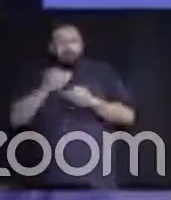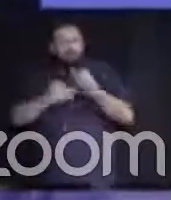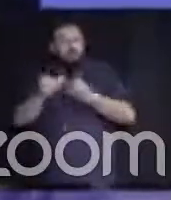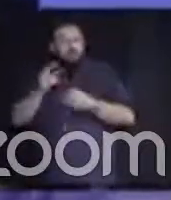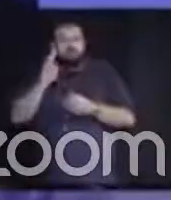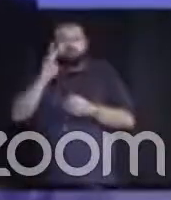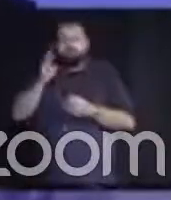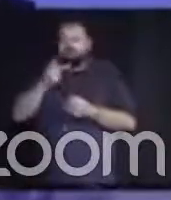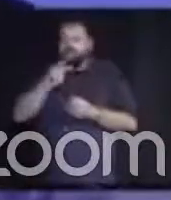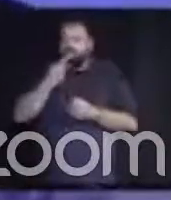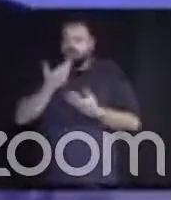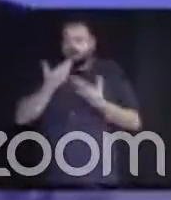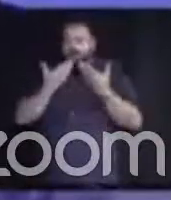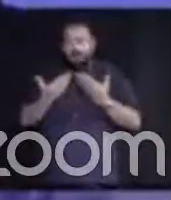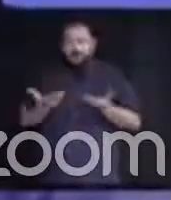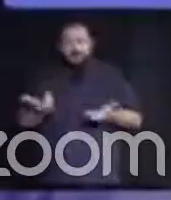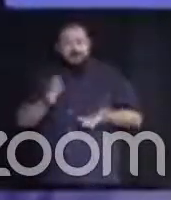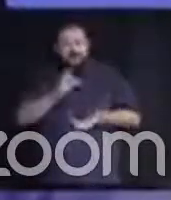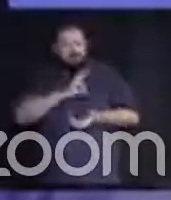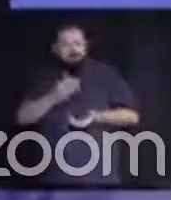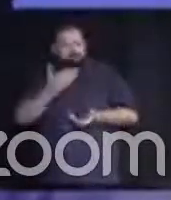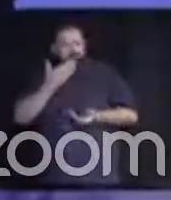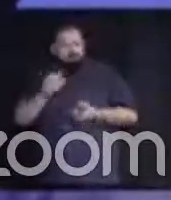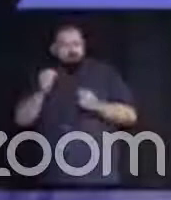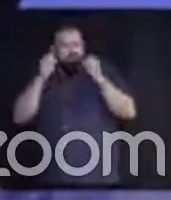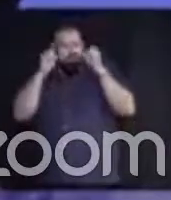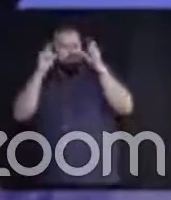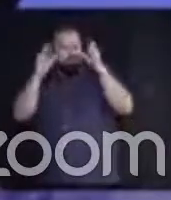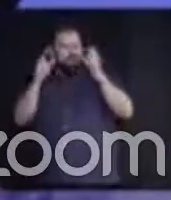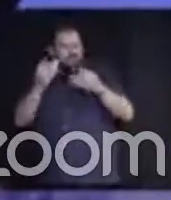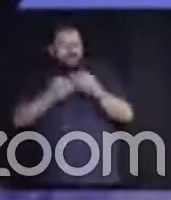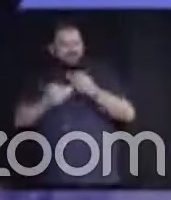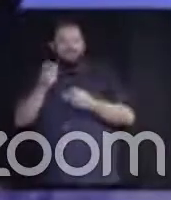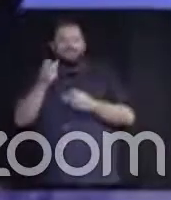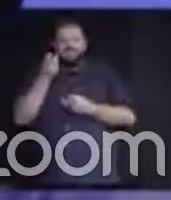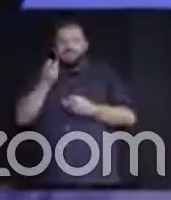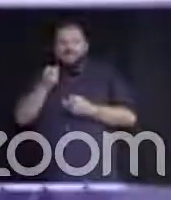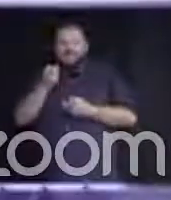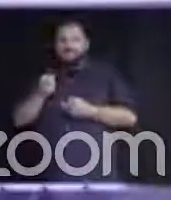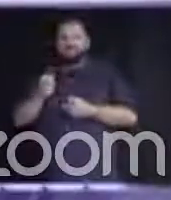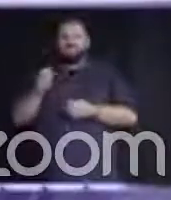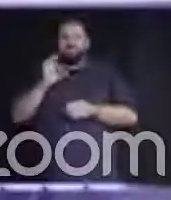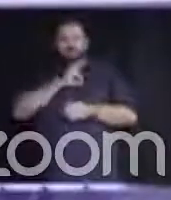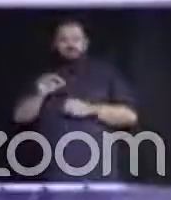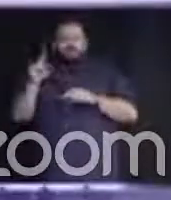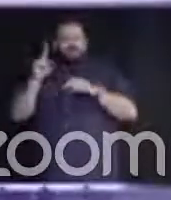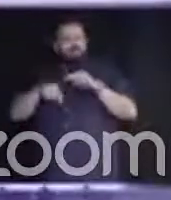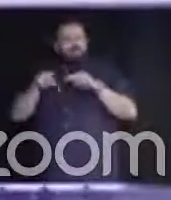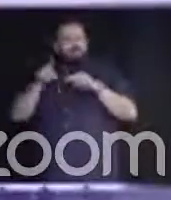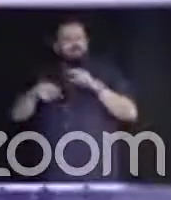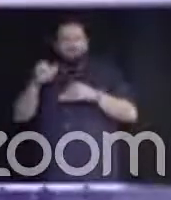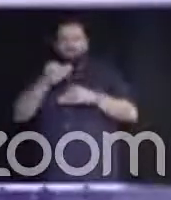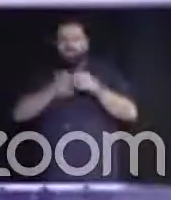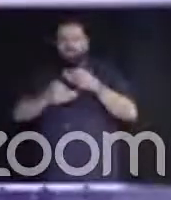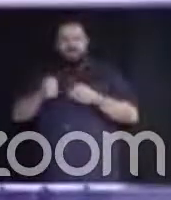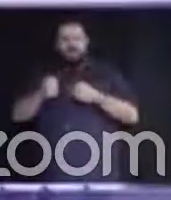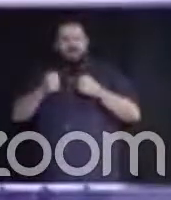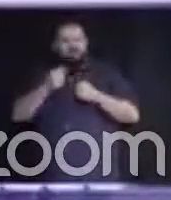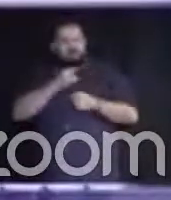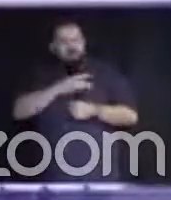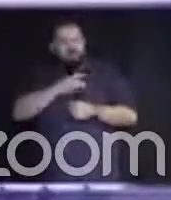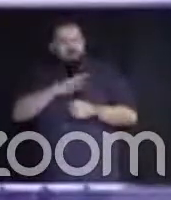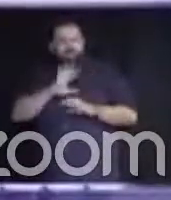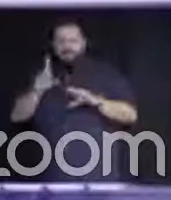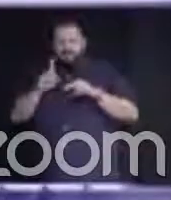oye, hablaste perfecto. Nuestras propias limitaciones nos van poniendo nuestras propias trabas. Pero yo les aseguro